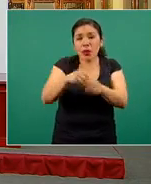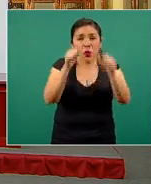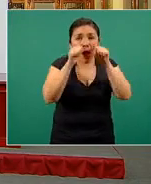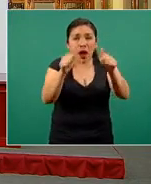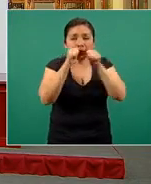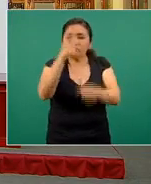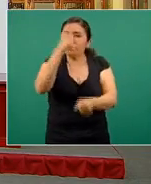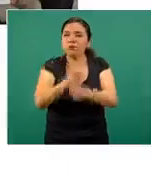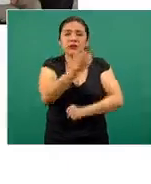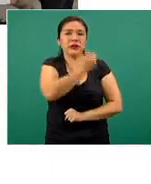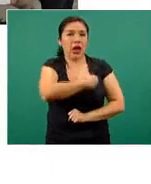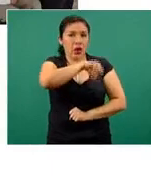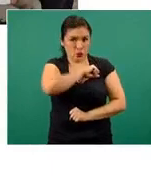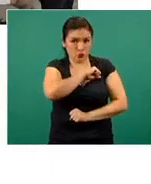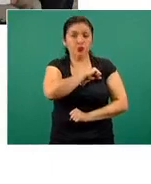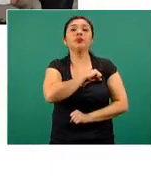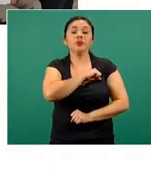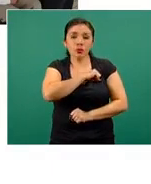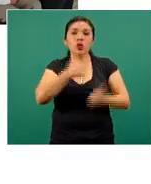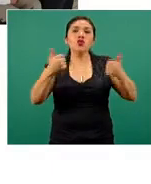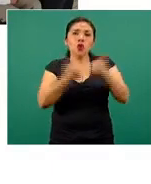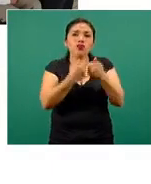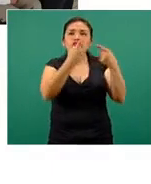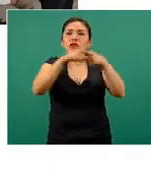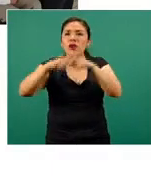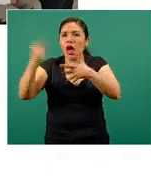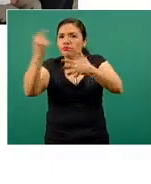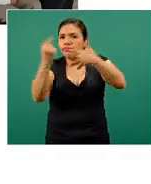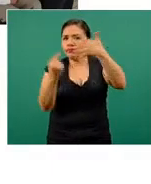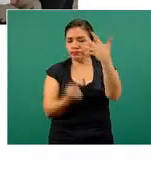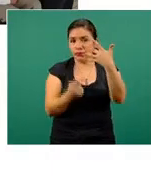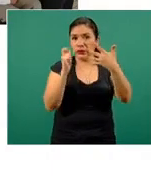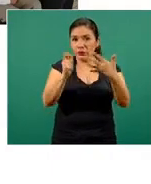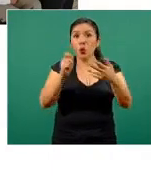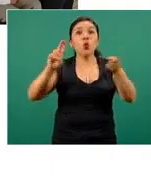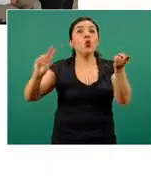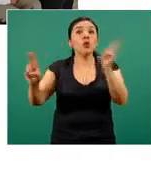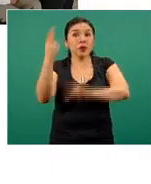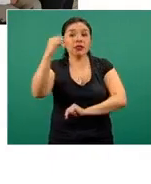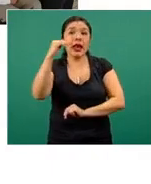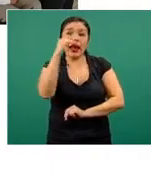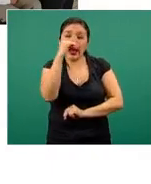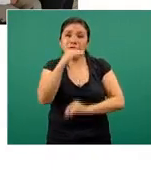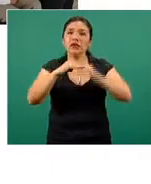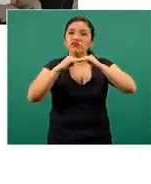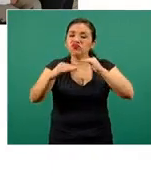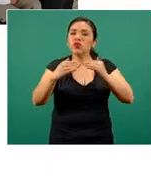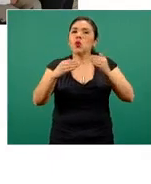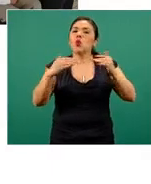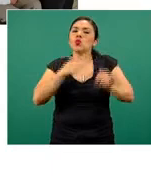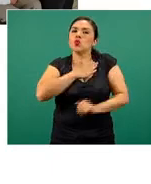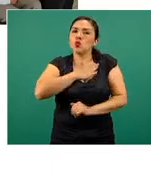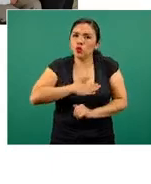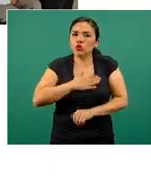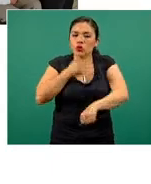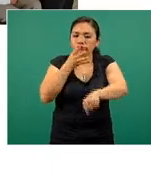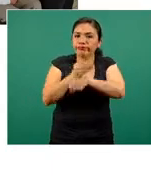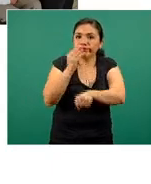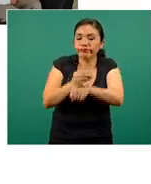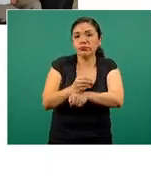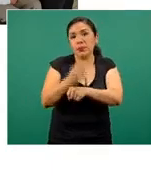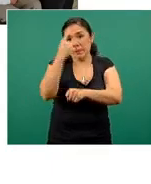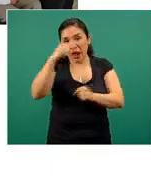la salud y con un conjunto de atributos, fundamentalmente universal, gratuito, equitativo, resolutivo, en